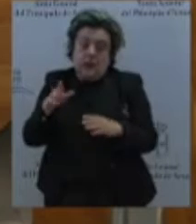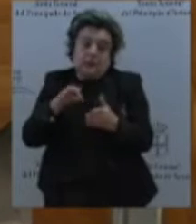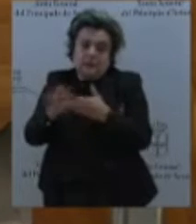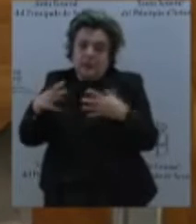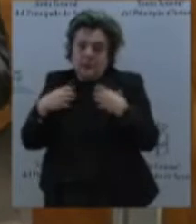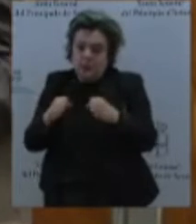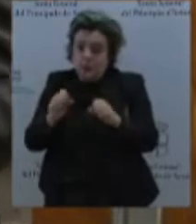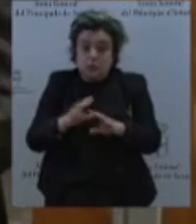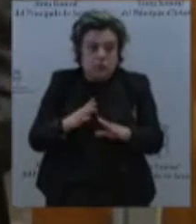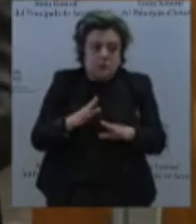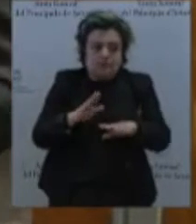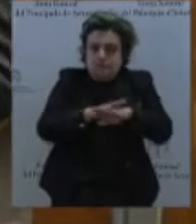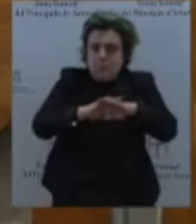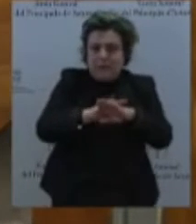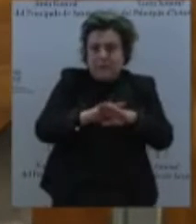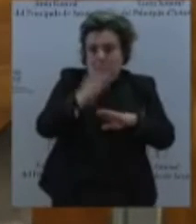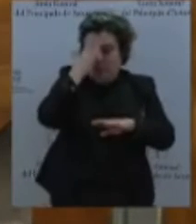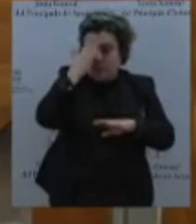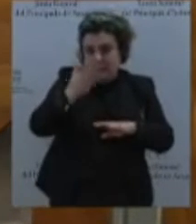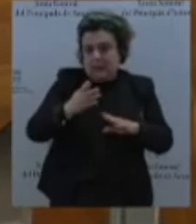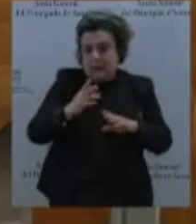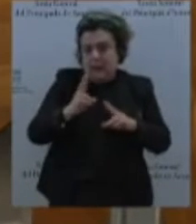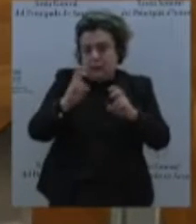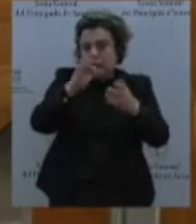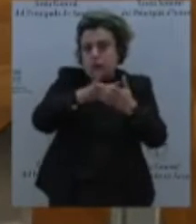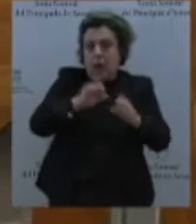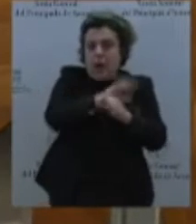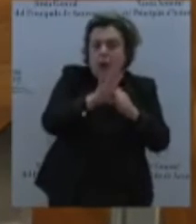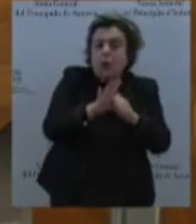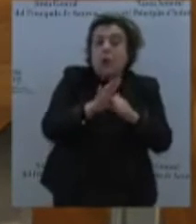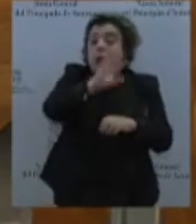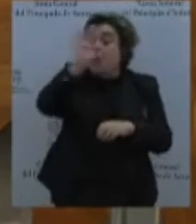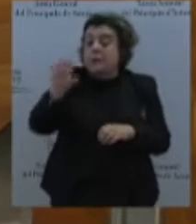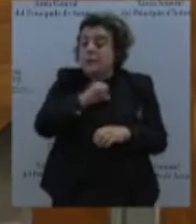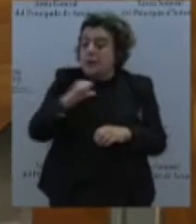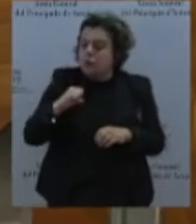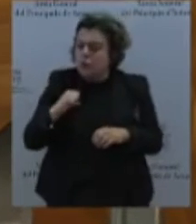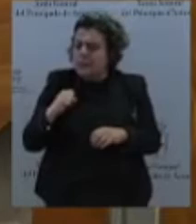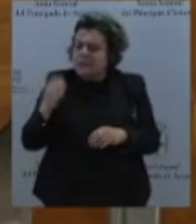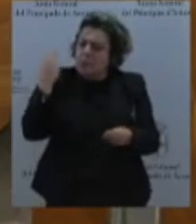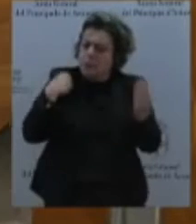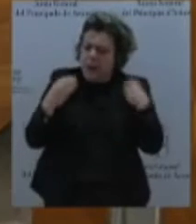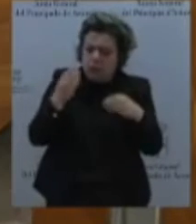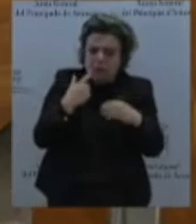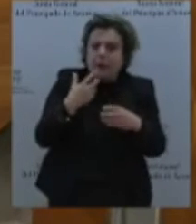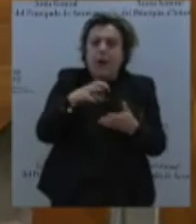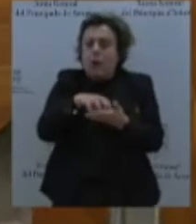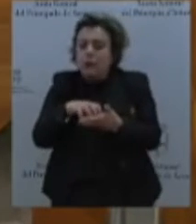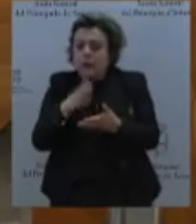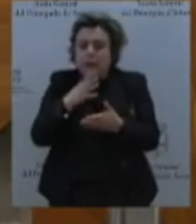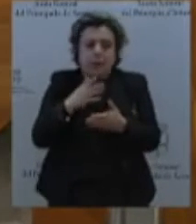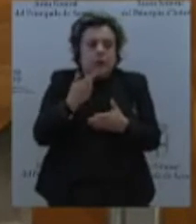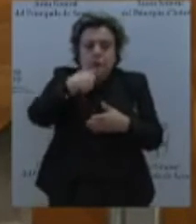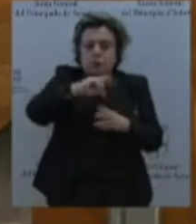se preguntaban o nos preguntaban, ¿no?, por qué teníamos una capacidad de respuesta o de asumir los golpes tan duros que derivó la pandemia, o por